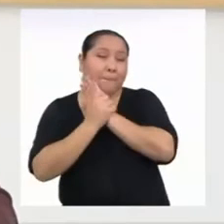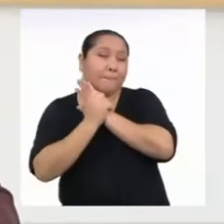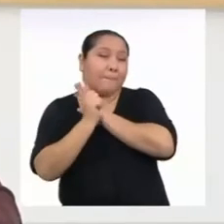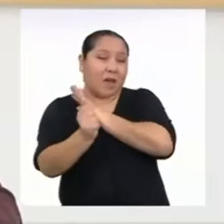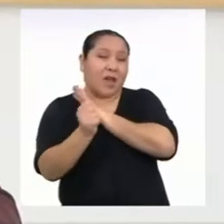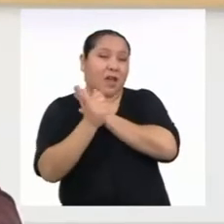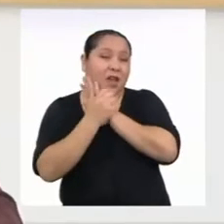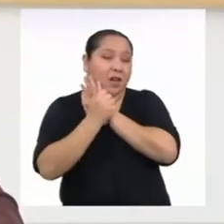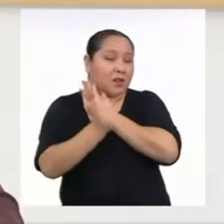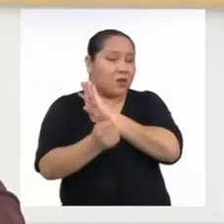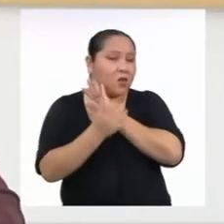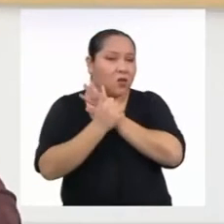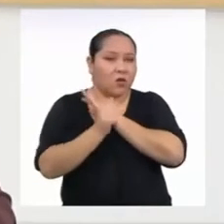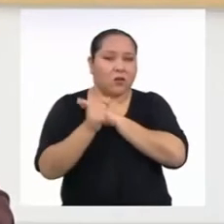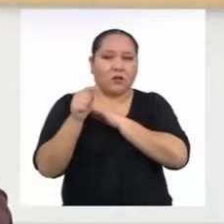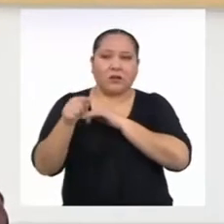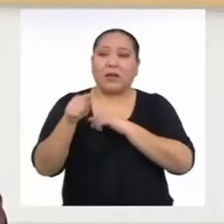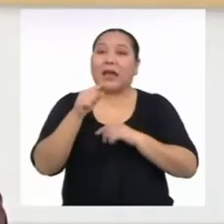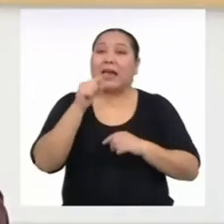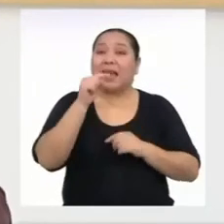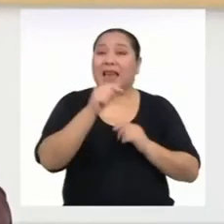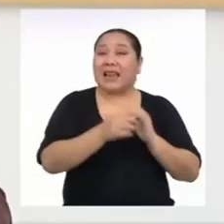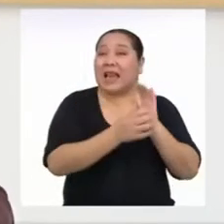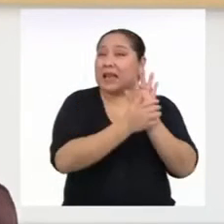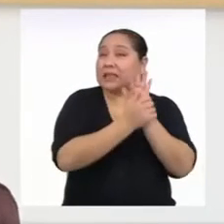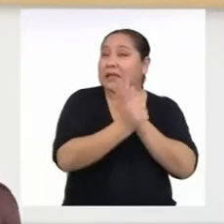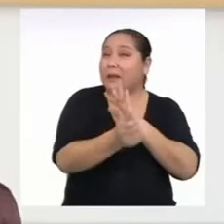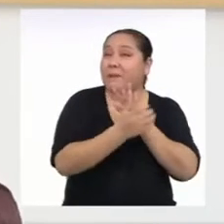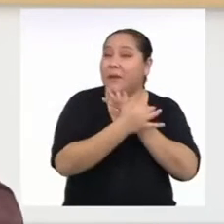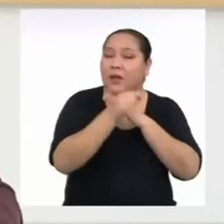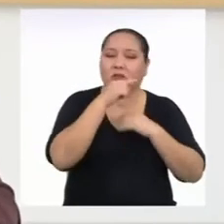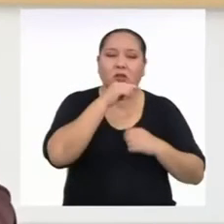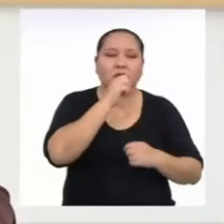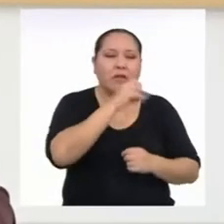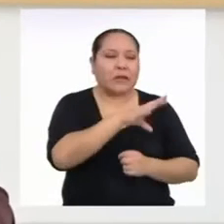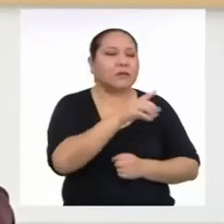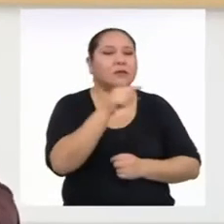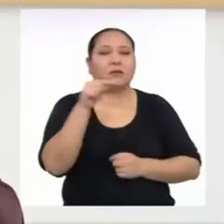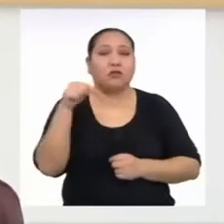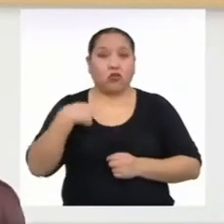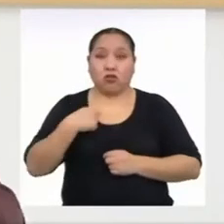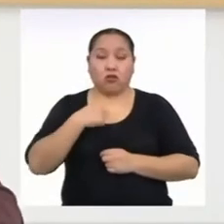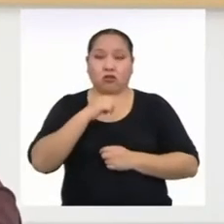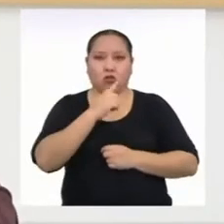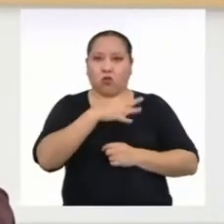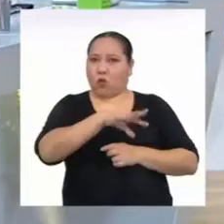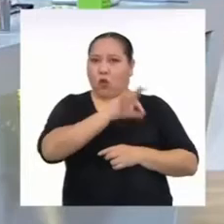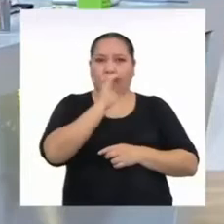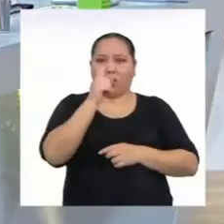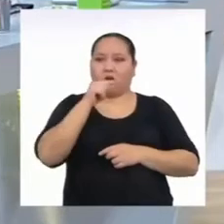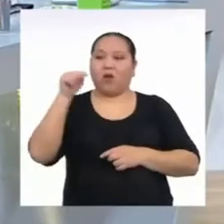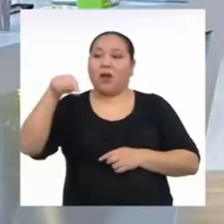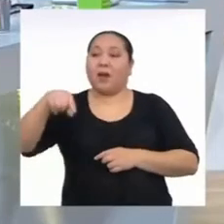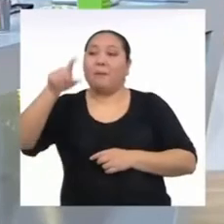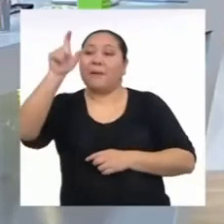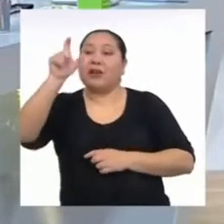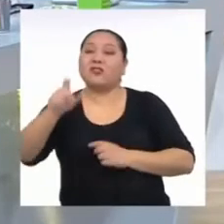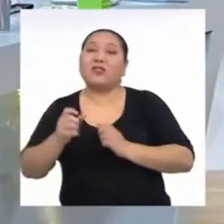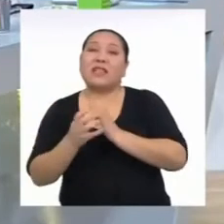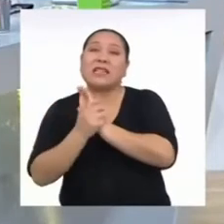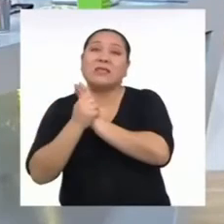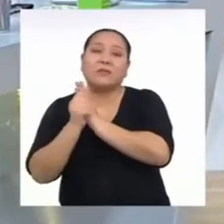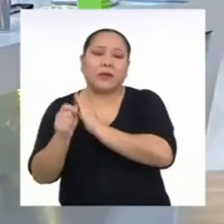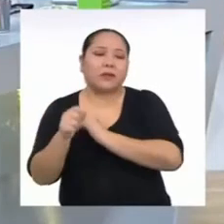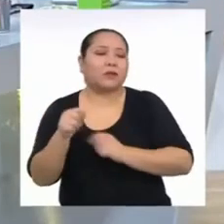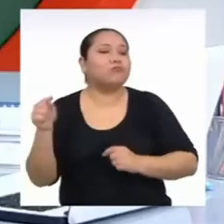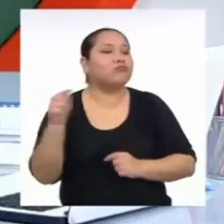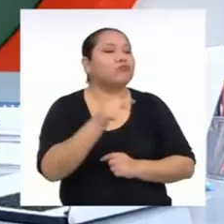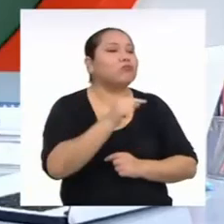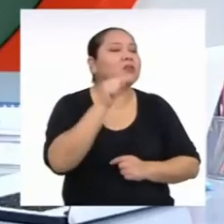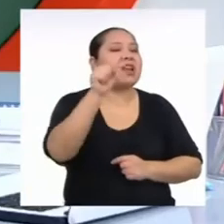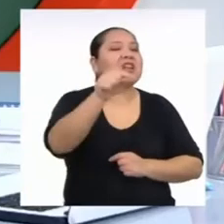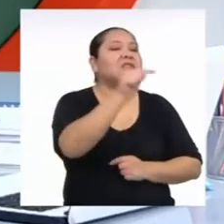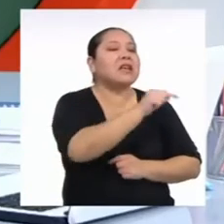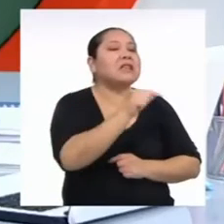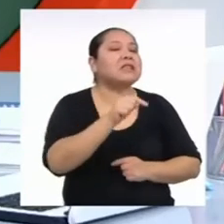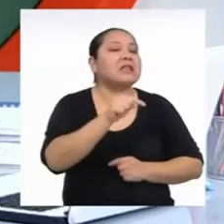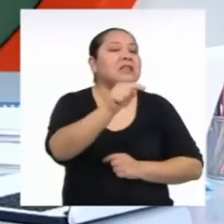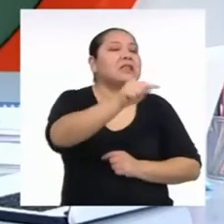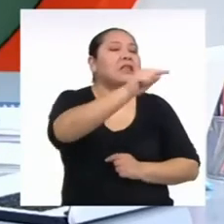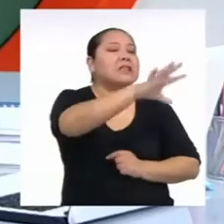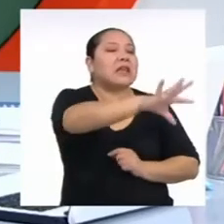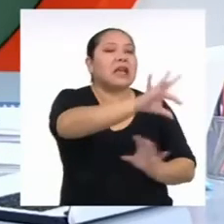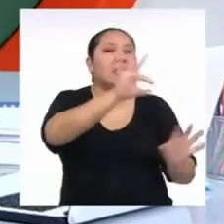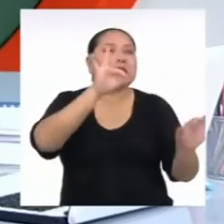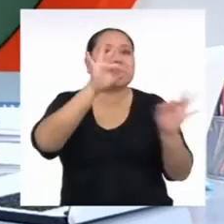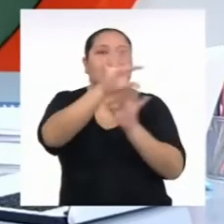investigador qué individuos de la población son los que más pueden contribuir al estudio. Ah, ya. Esa es